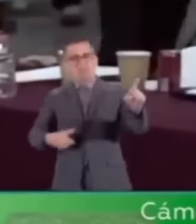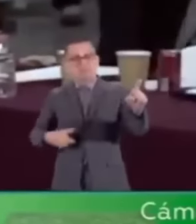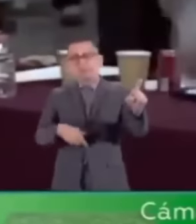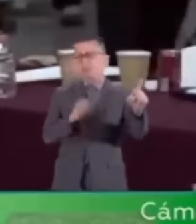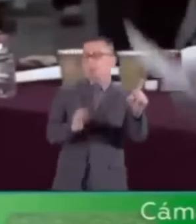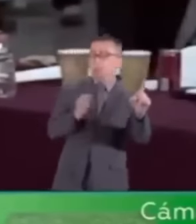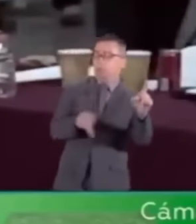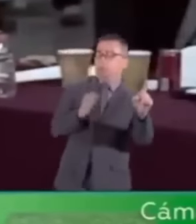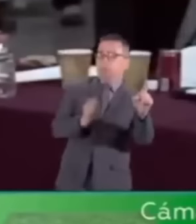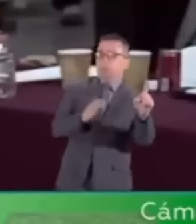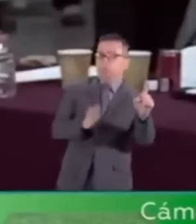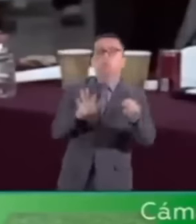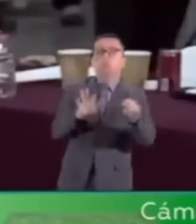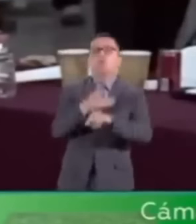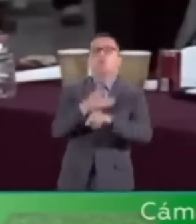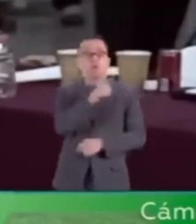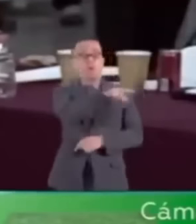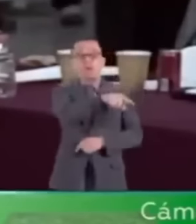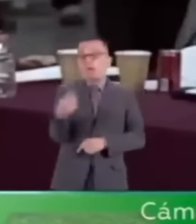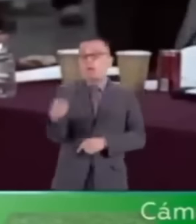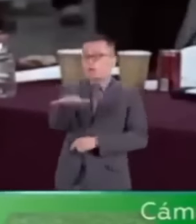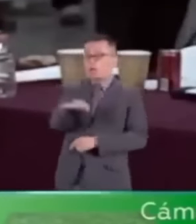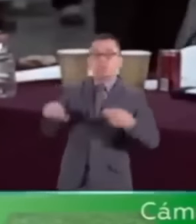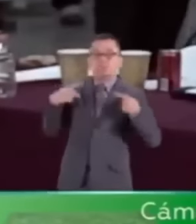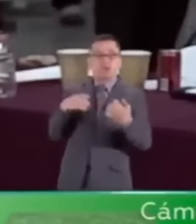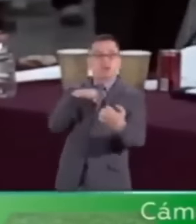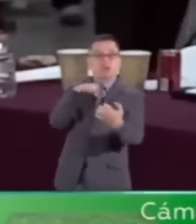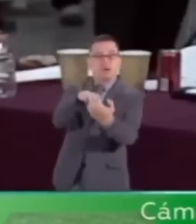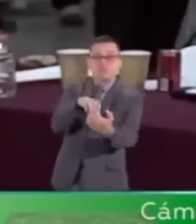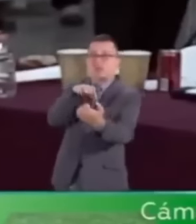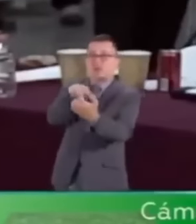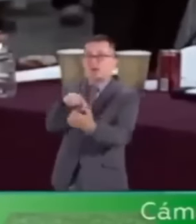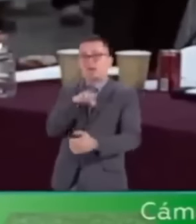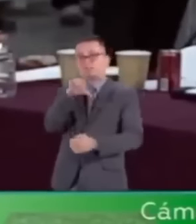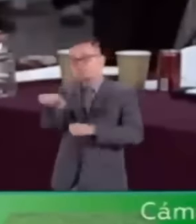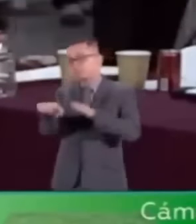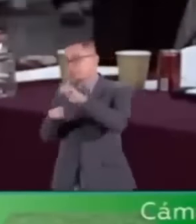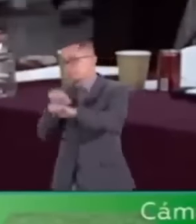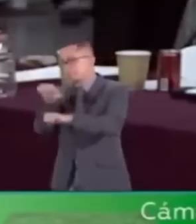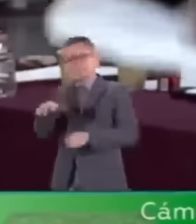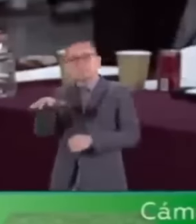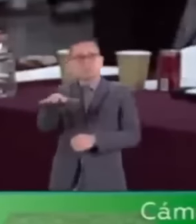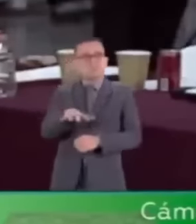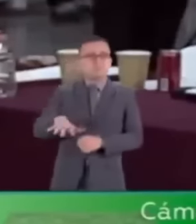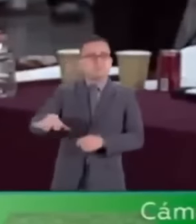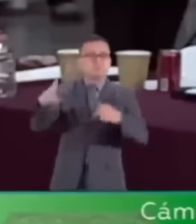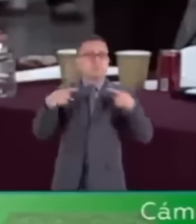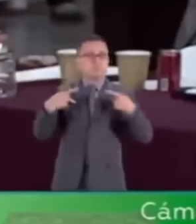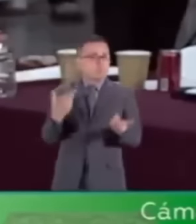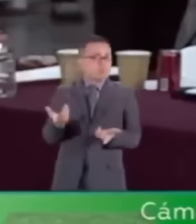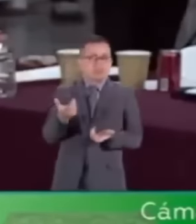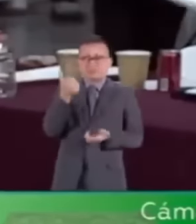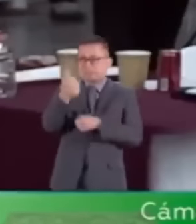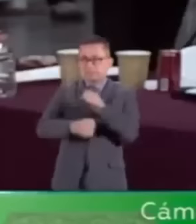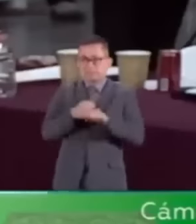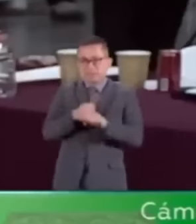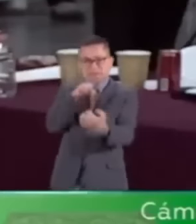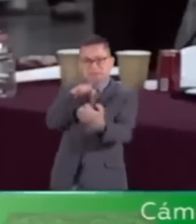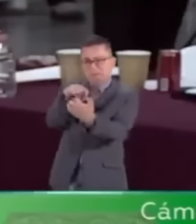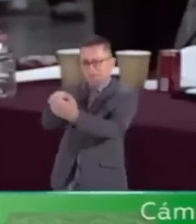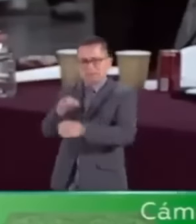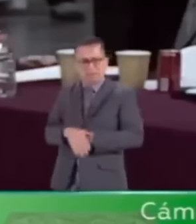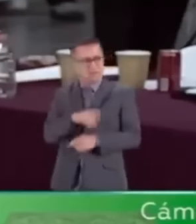lleva engañando a la gente los 6 años que lleva en la presidencia. No acaba de decir que estamos mejor